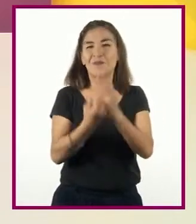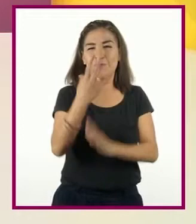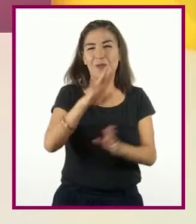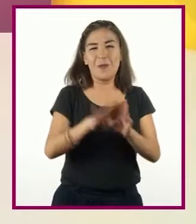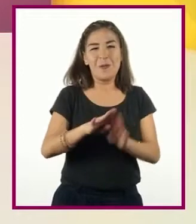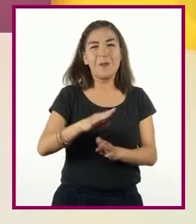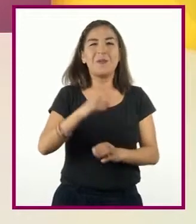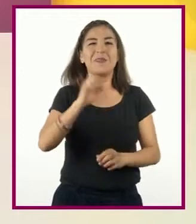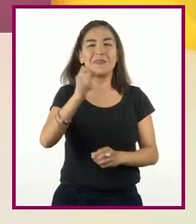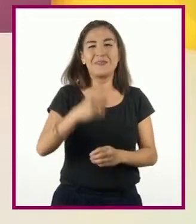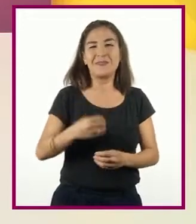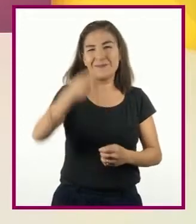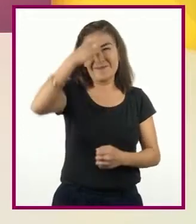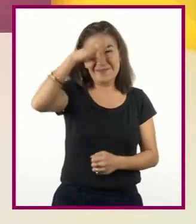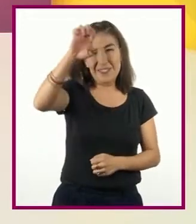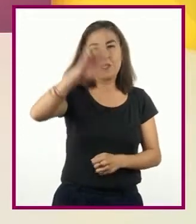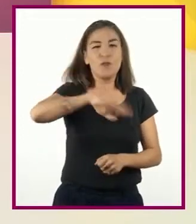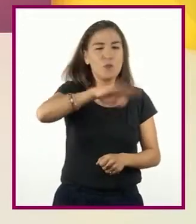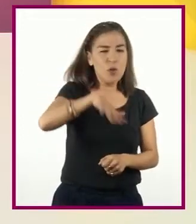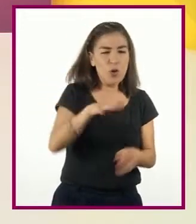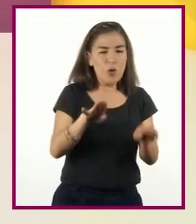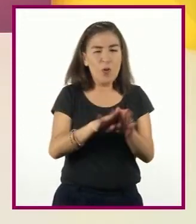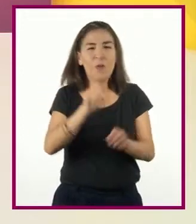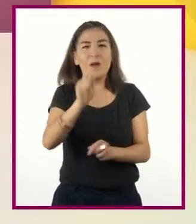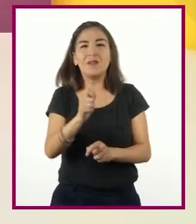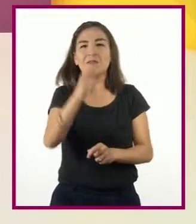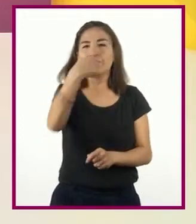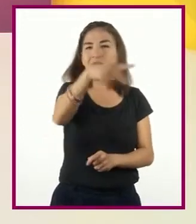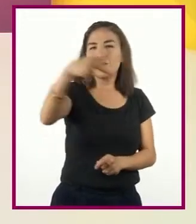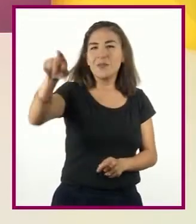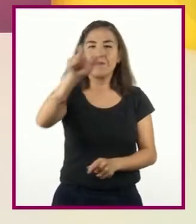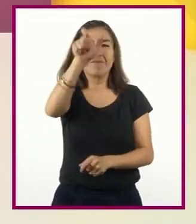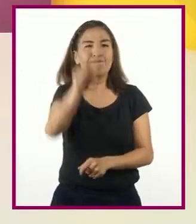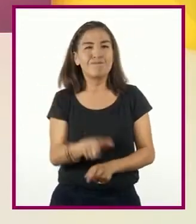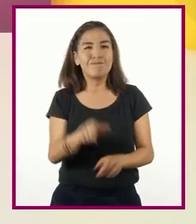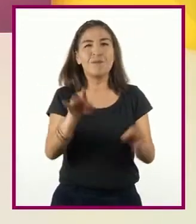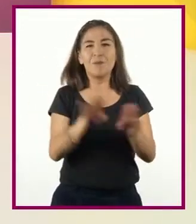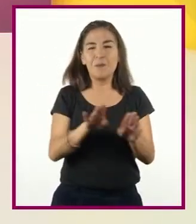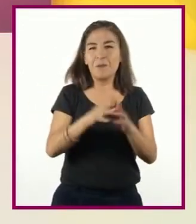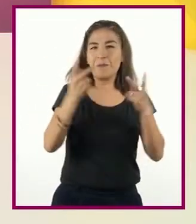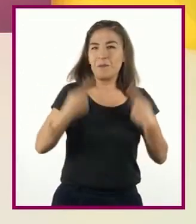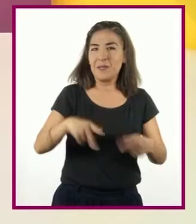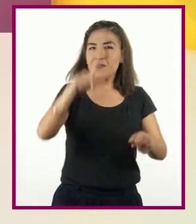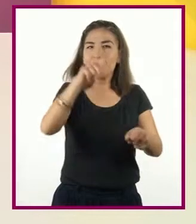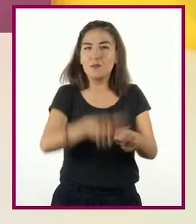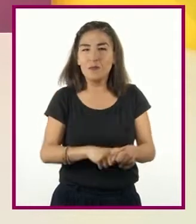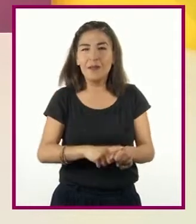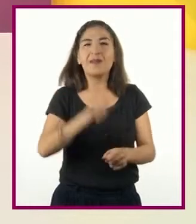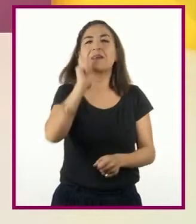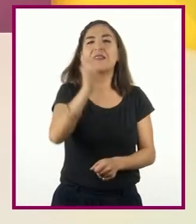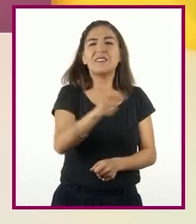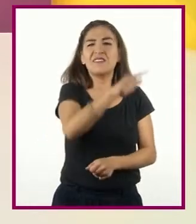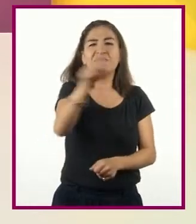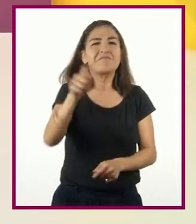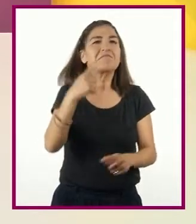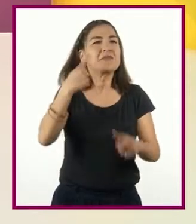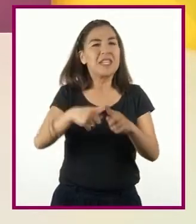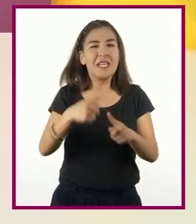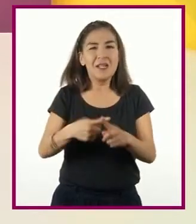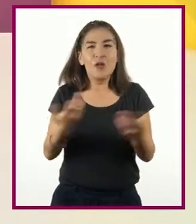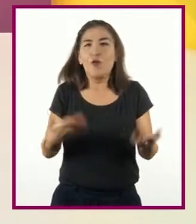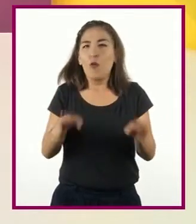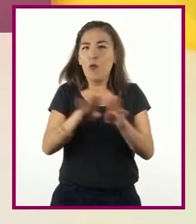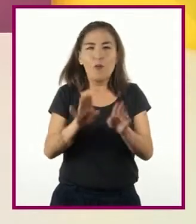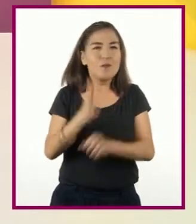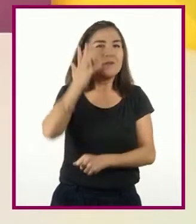de ellas es la búsqueda y construcción de su identidad. Esto es, están definiendo quién ser y cómo